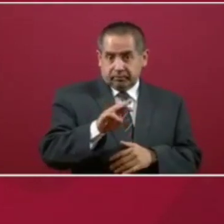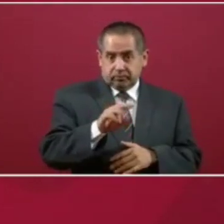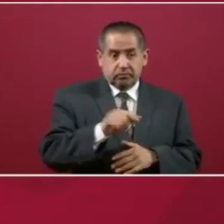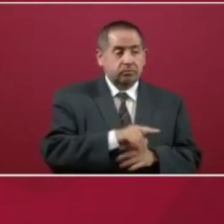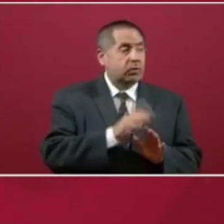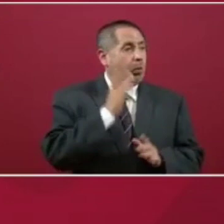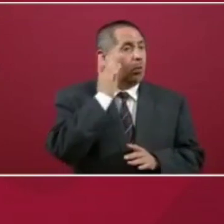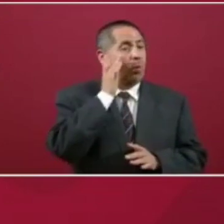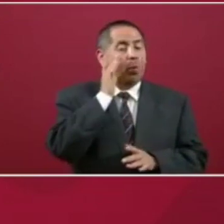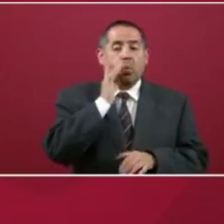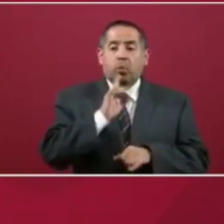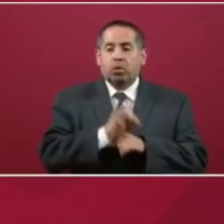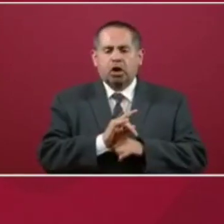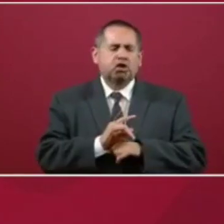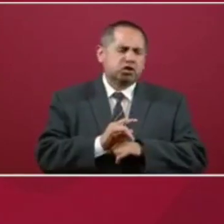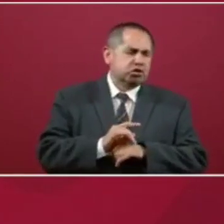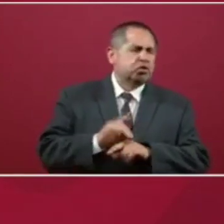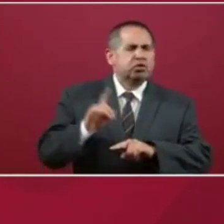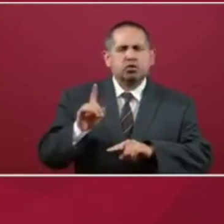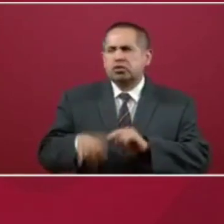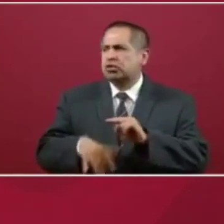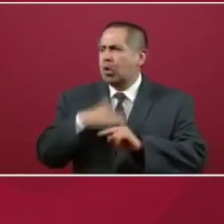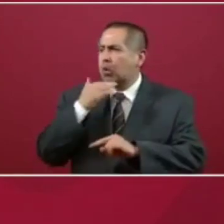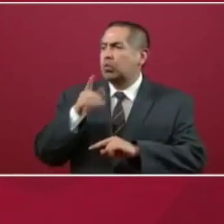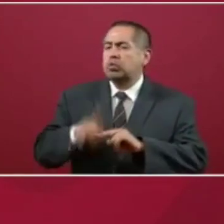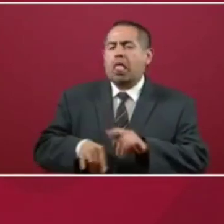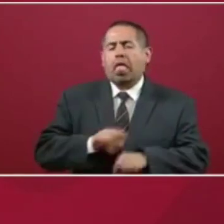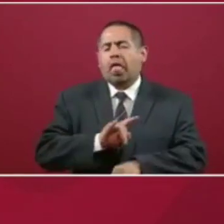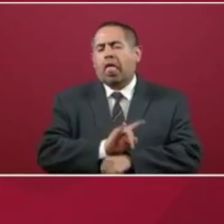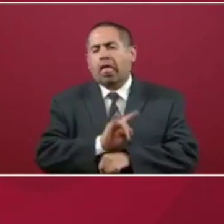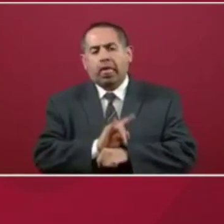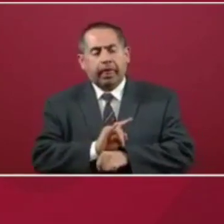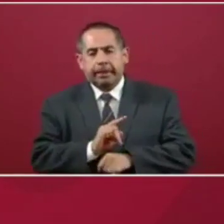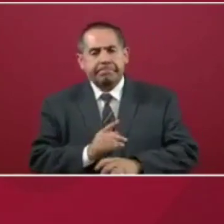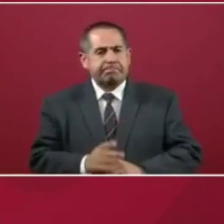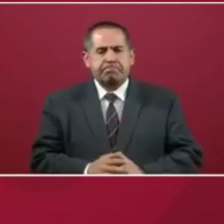de que combatía la corrupción,